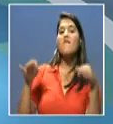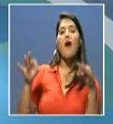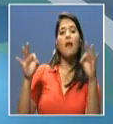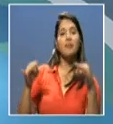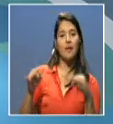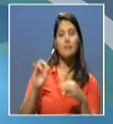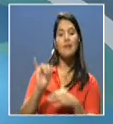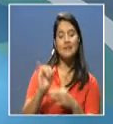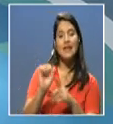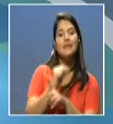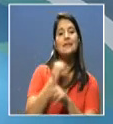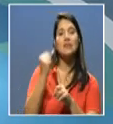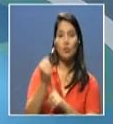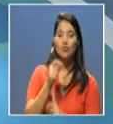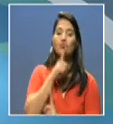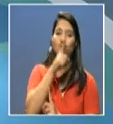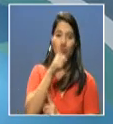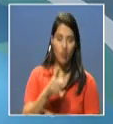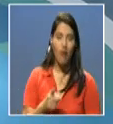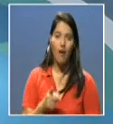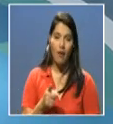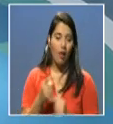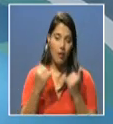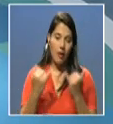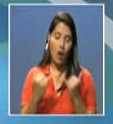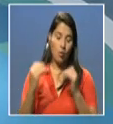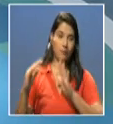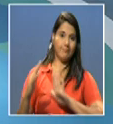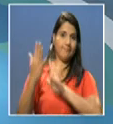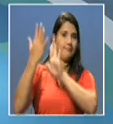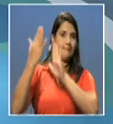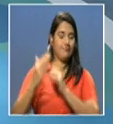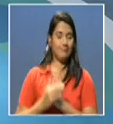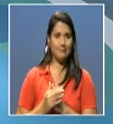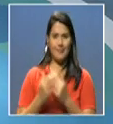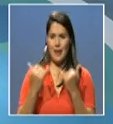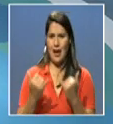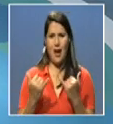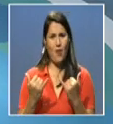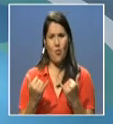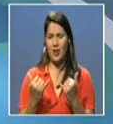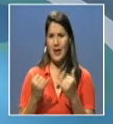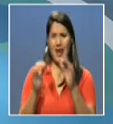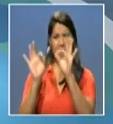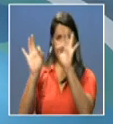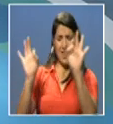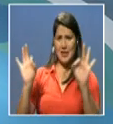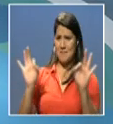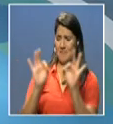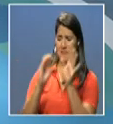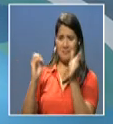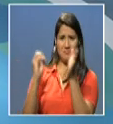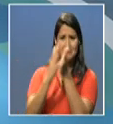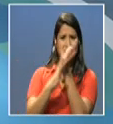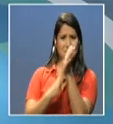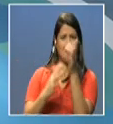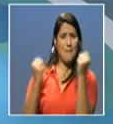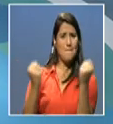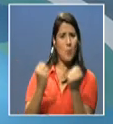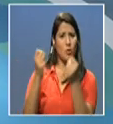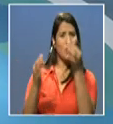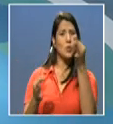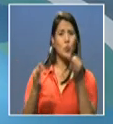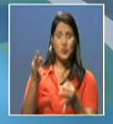la realidad que nos salta a la cara. Hay un aumento del desprestigio del Poder Judicial, el Poder Judicial está